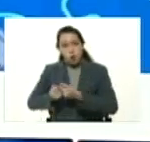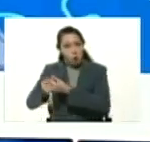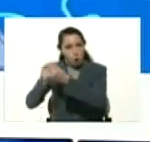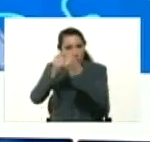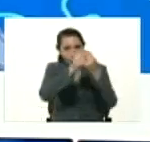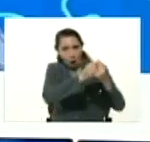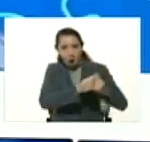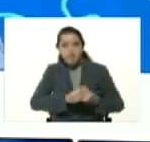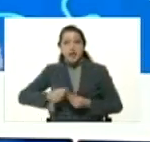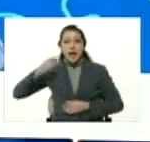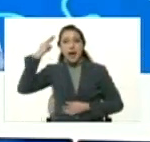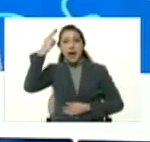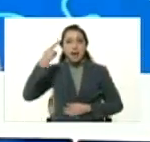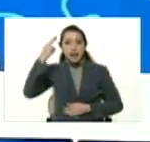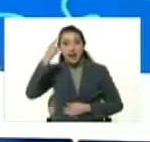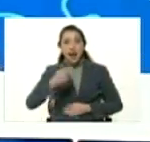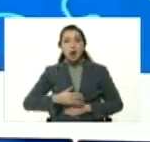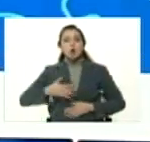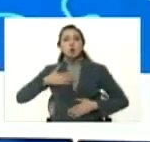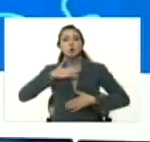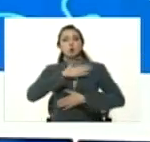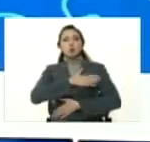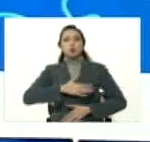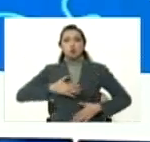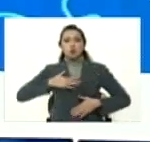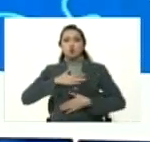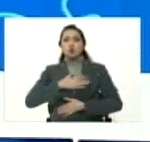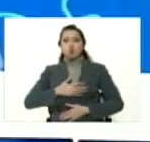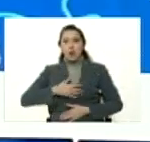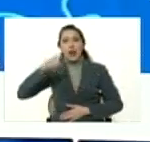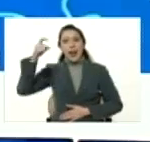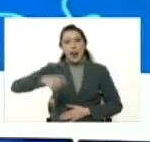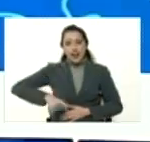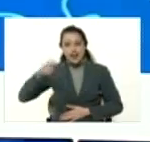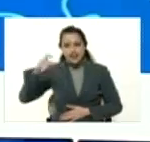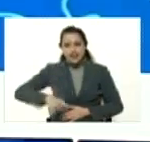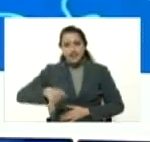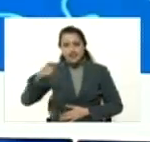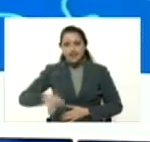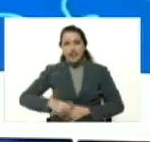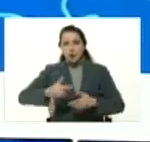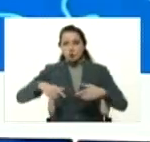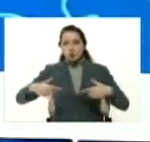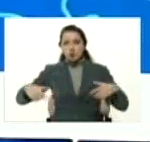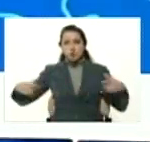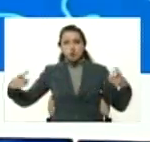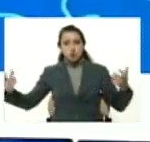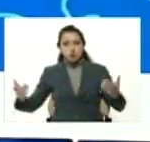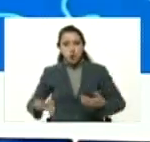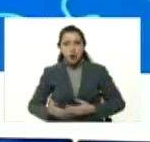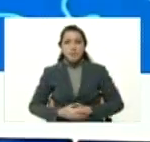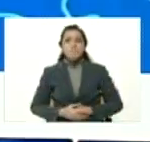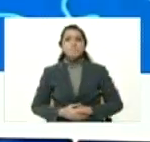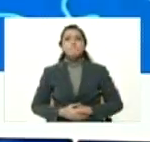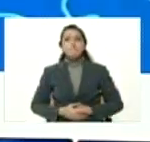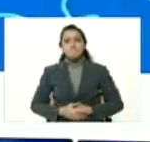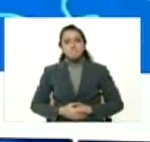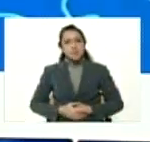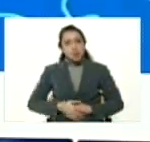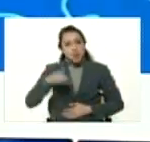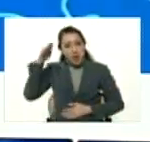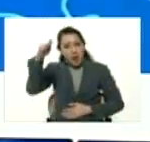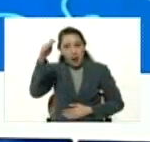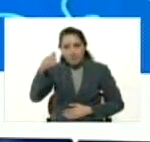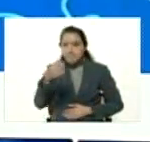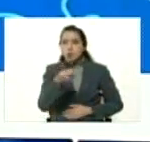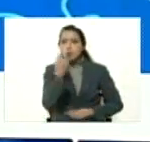real que satisfaga la demanda creciente que se proyecta del